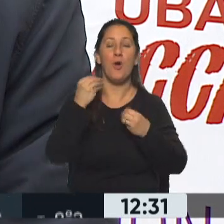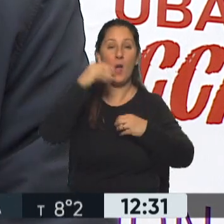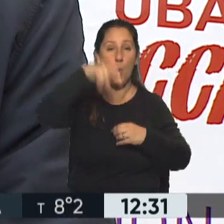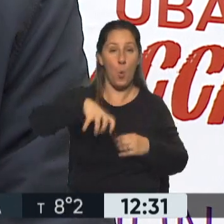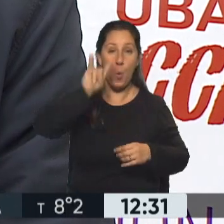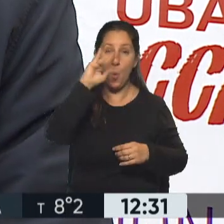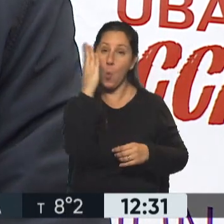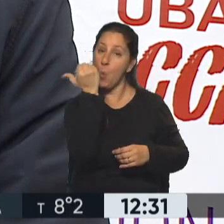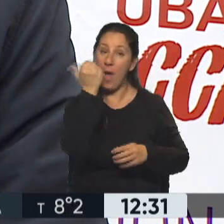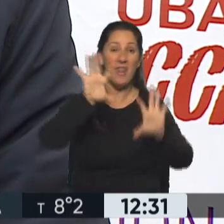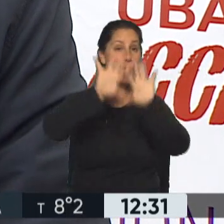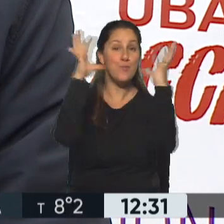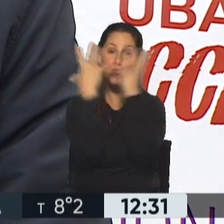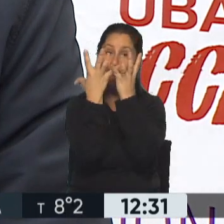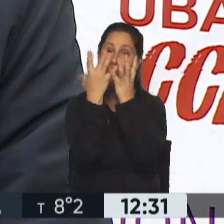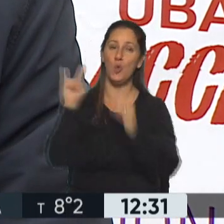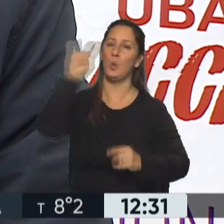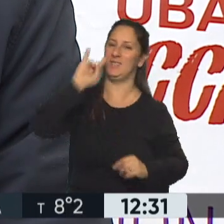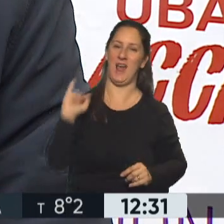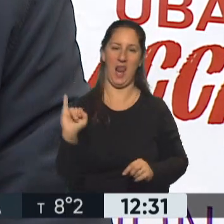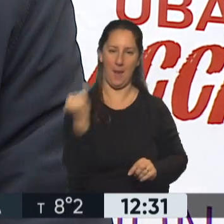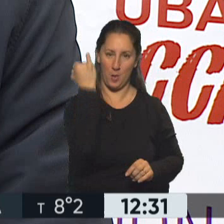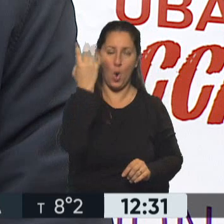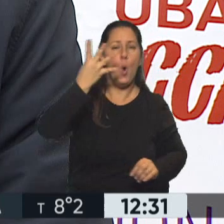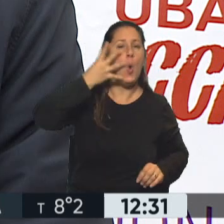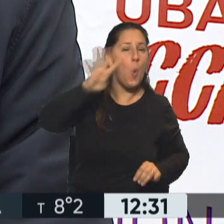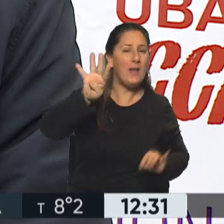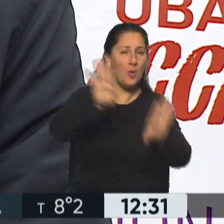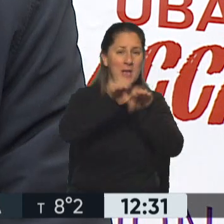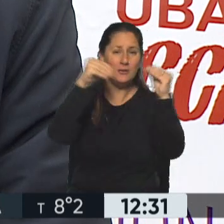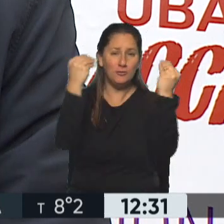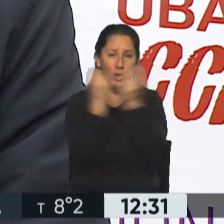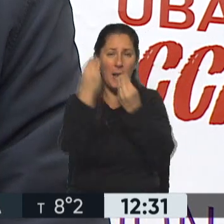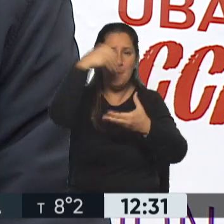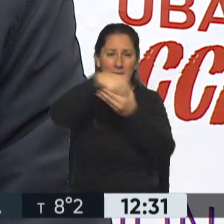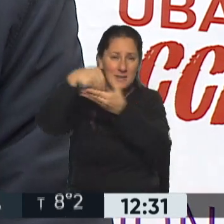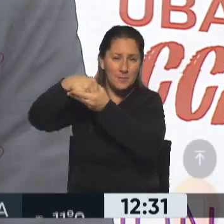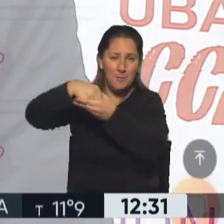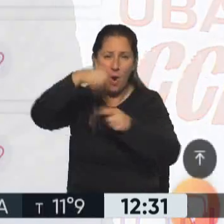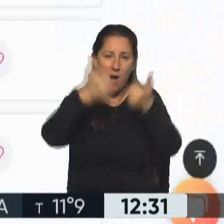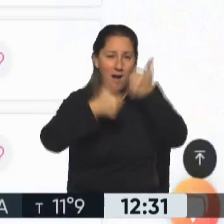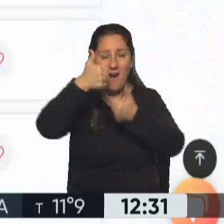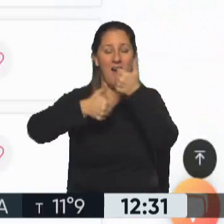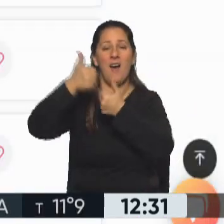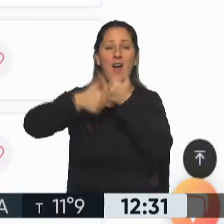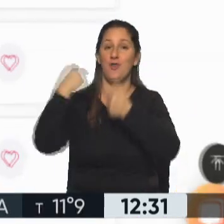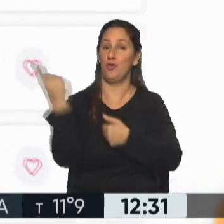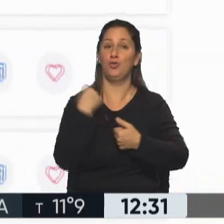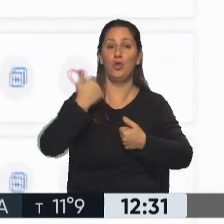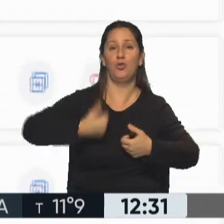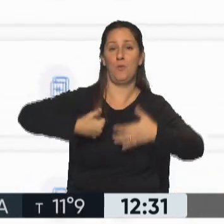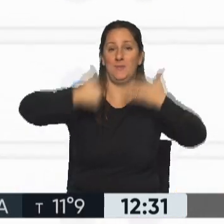mejores universidades del mundo, entre 4.000 universidades, 1.400 rankeadas. Salimos en el